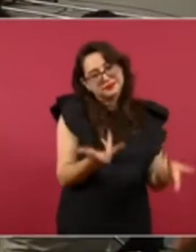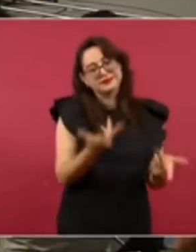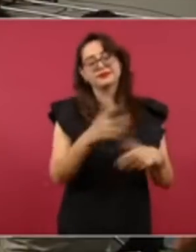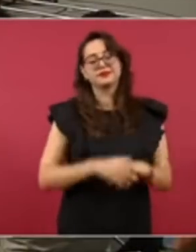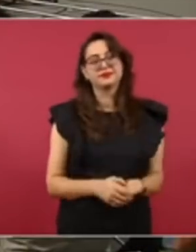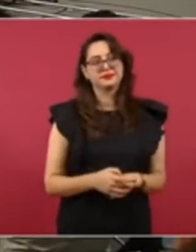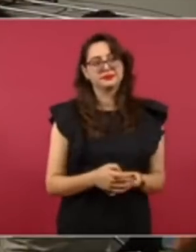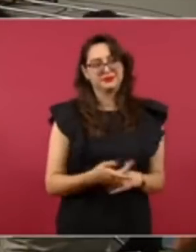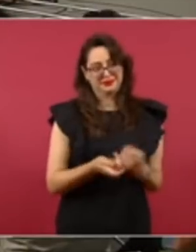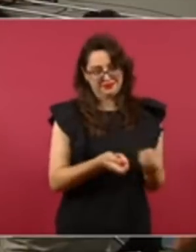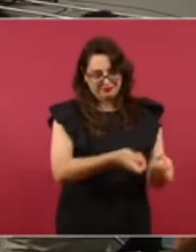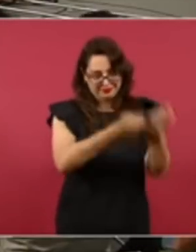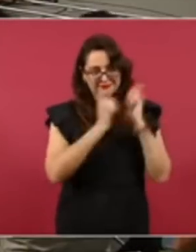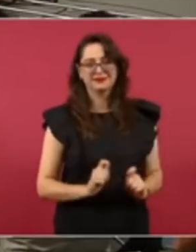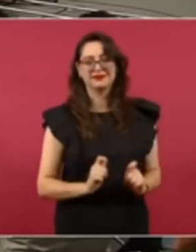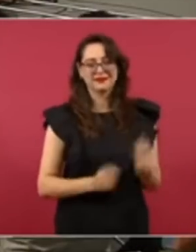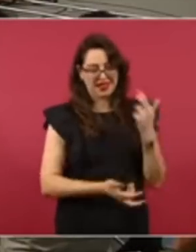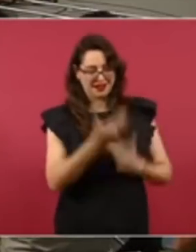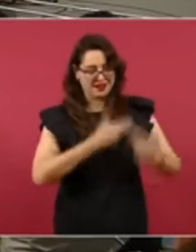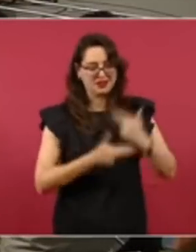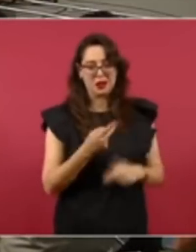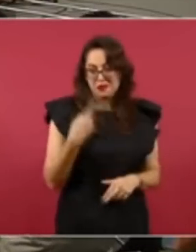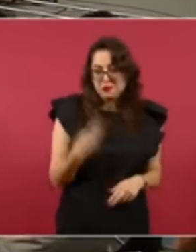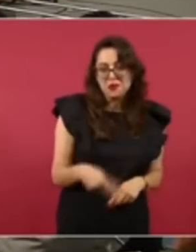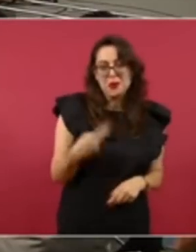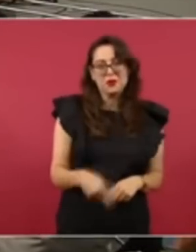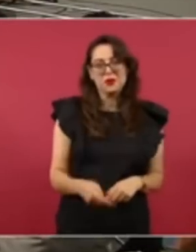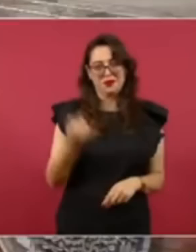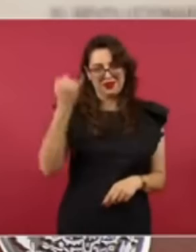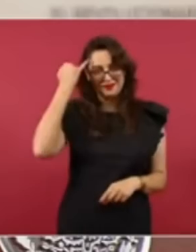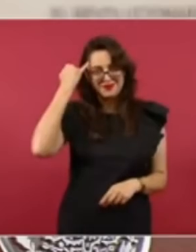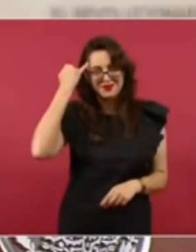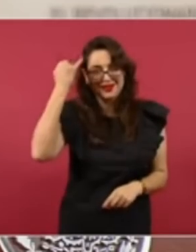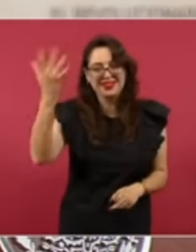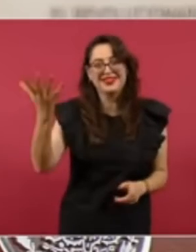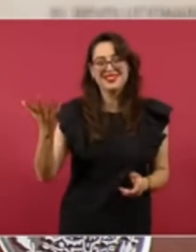Pero imagínense cuánto dinero